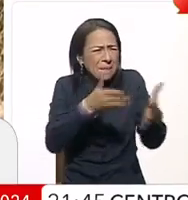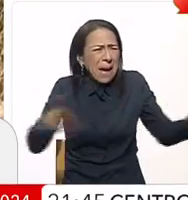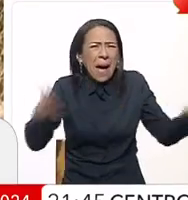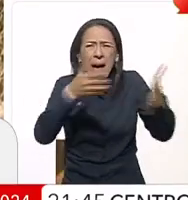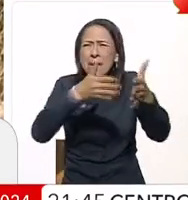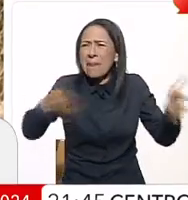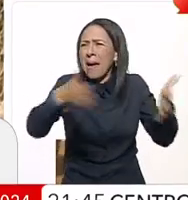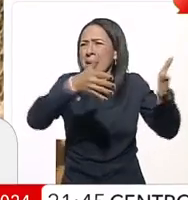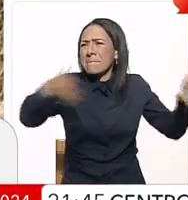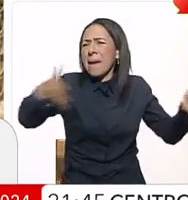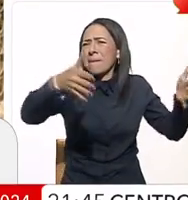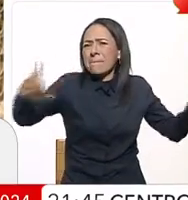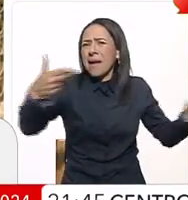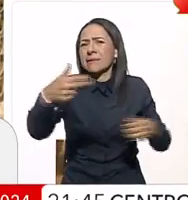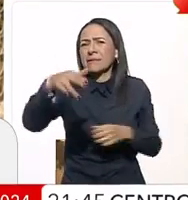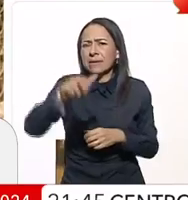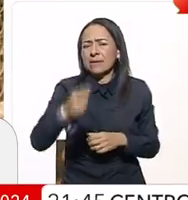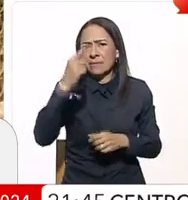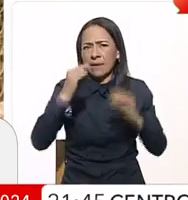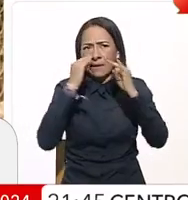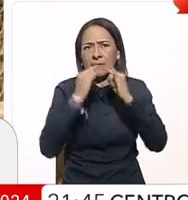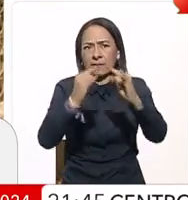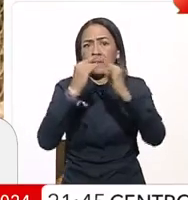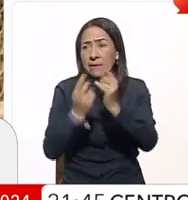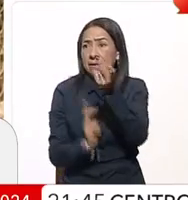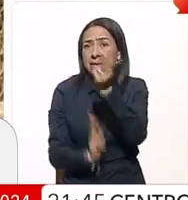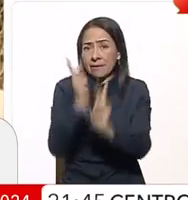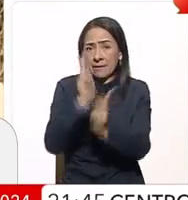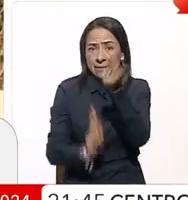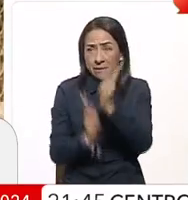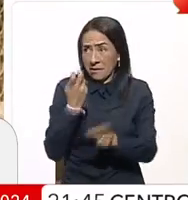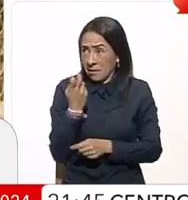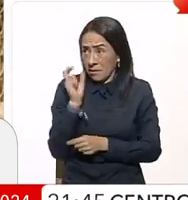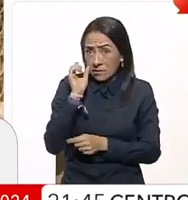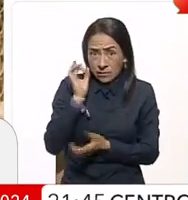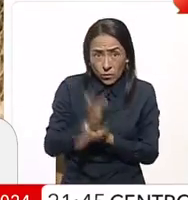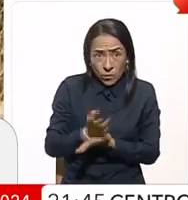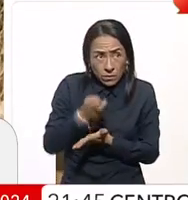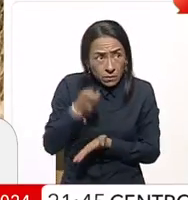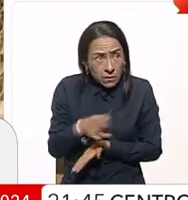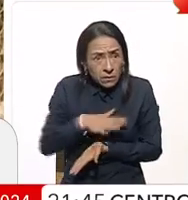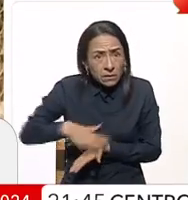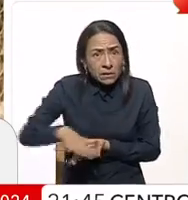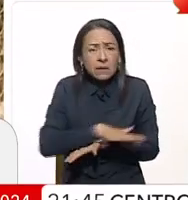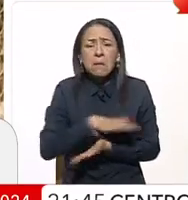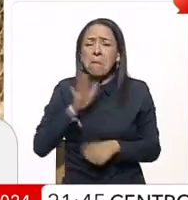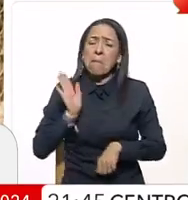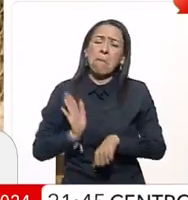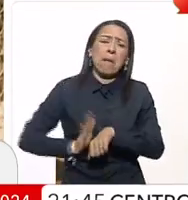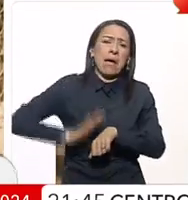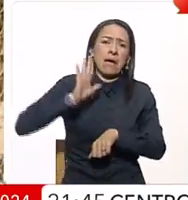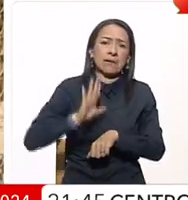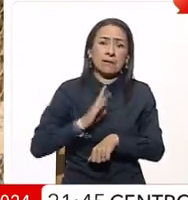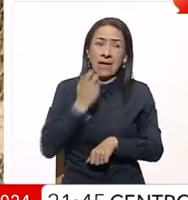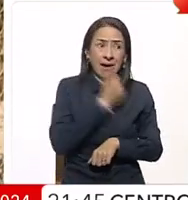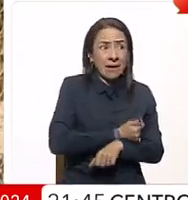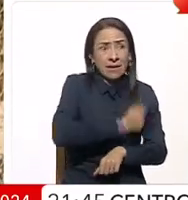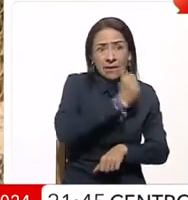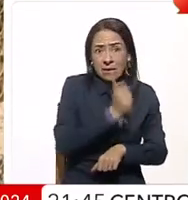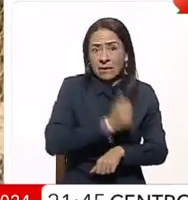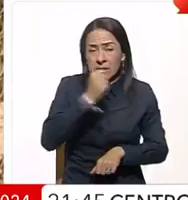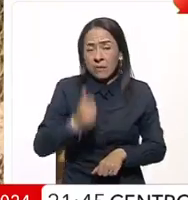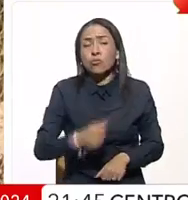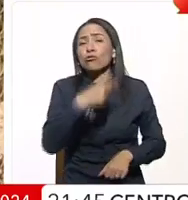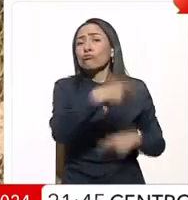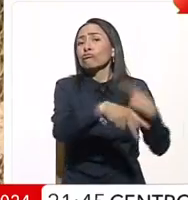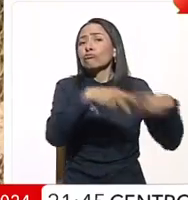invernaderos. No es la única planta. Hay más plantas en esta zona. Y cada instalación tienen pozos